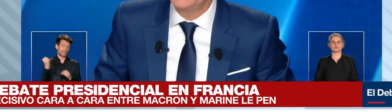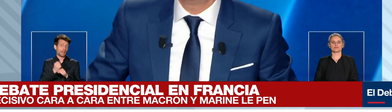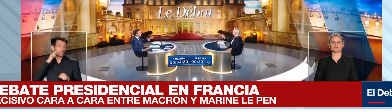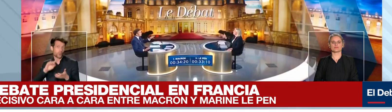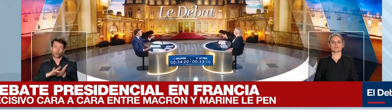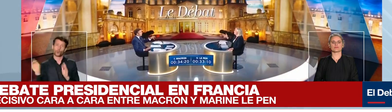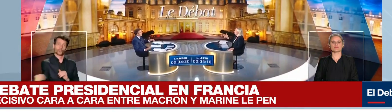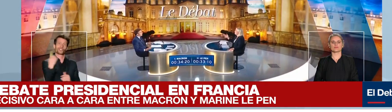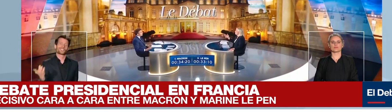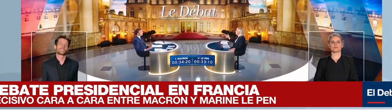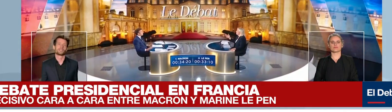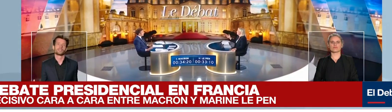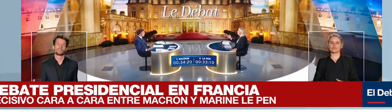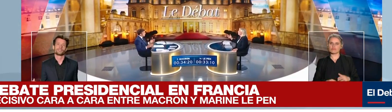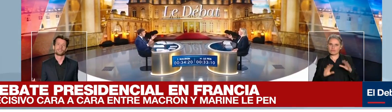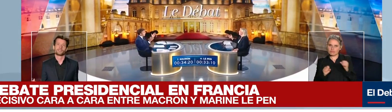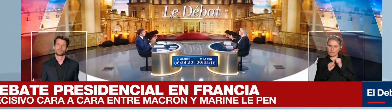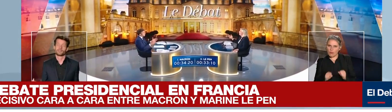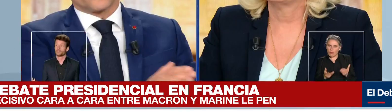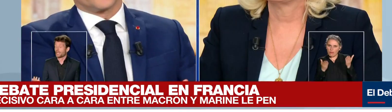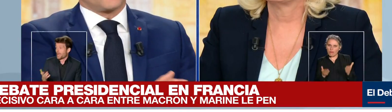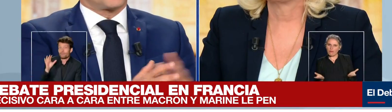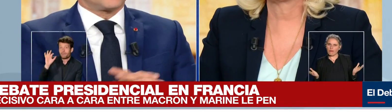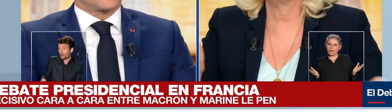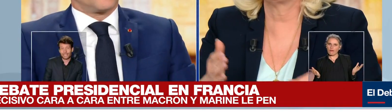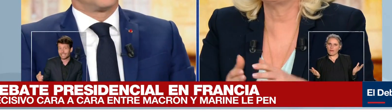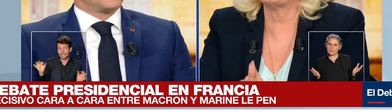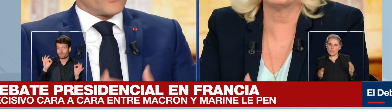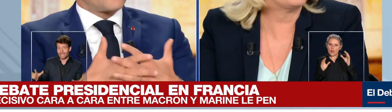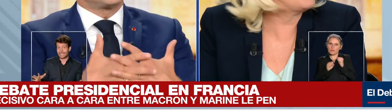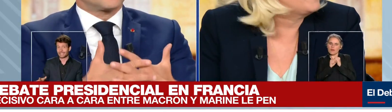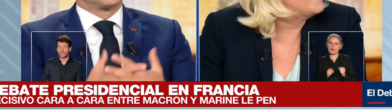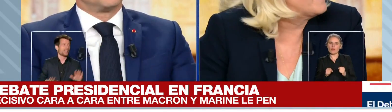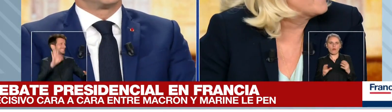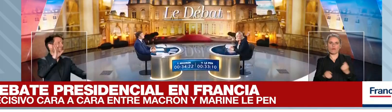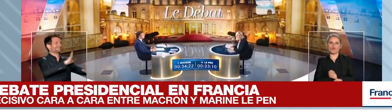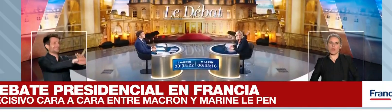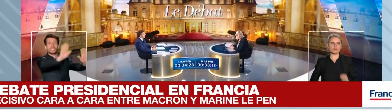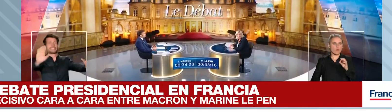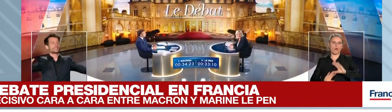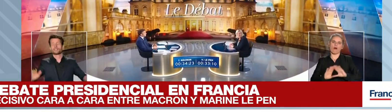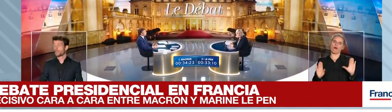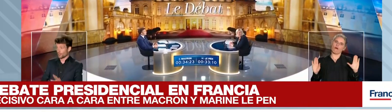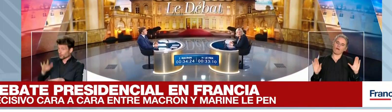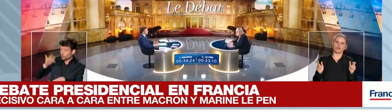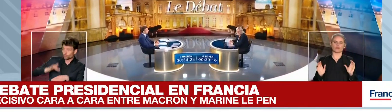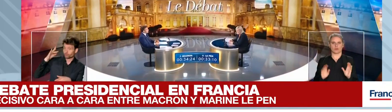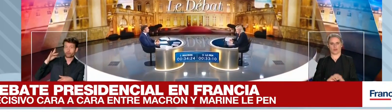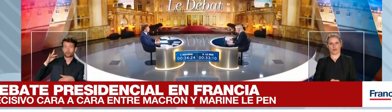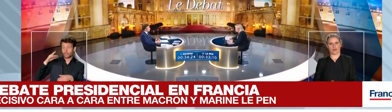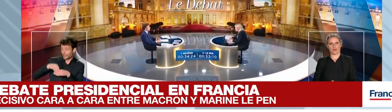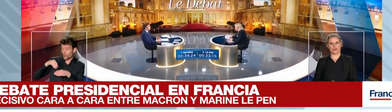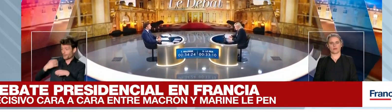Les recordamos, es hacer lo mismo que le hicimos. Estamos haciendo estos ahorros, señora Le Pen.